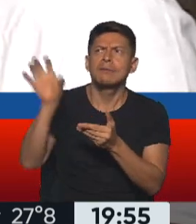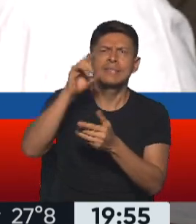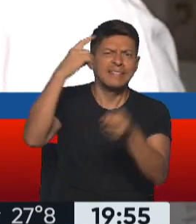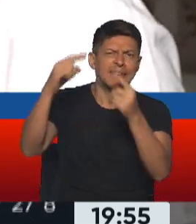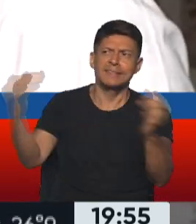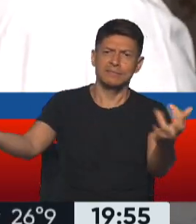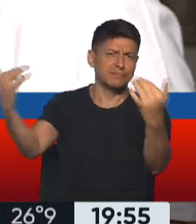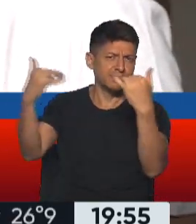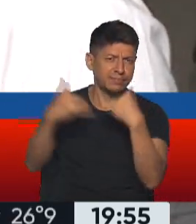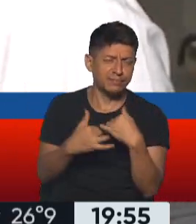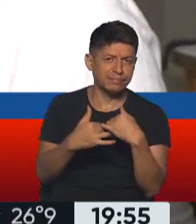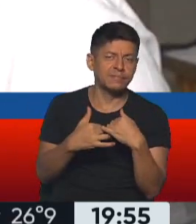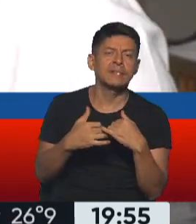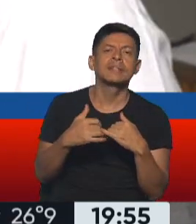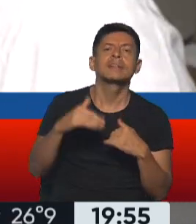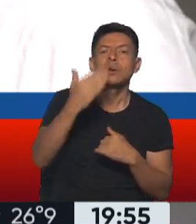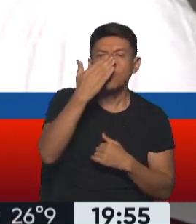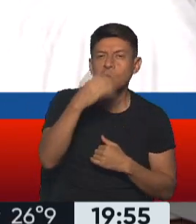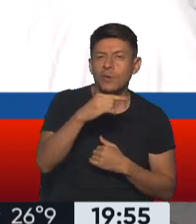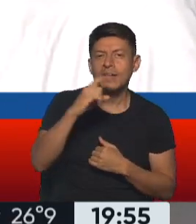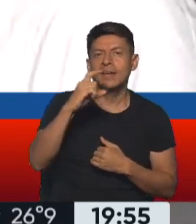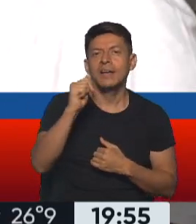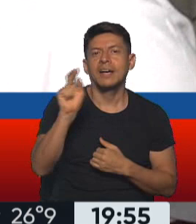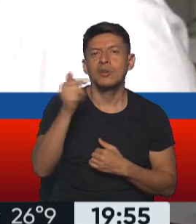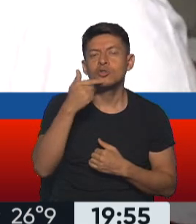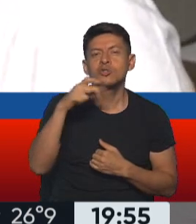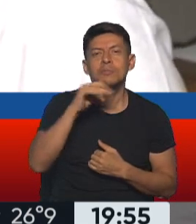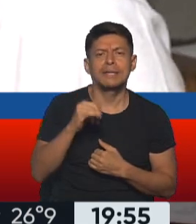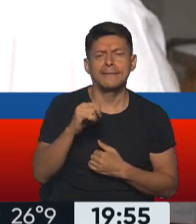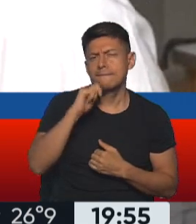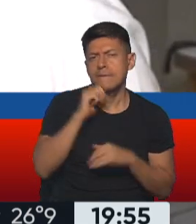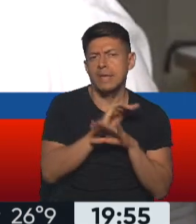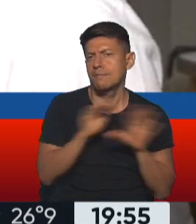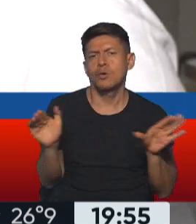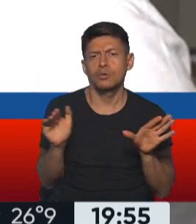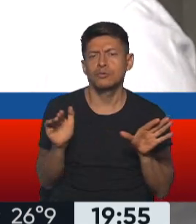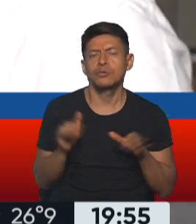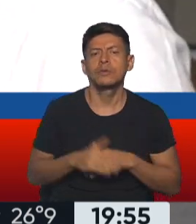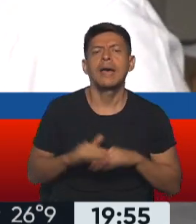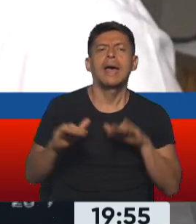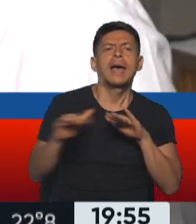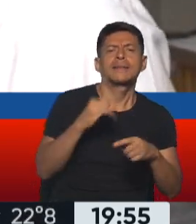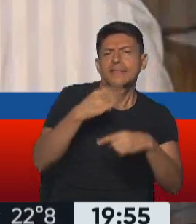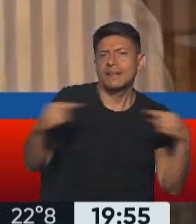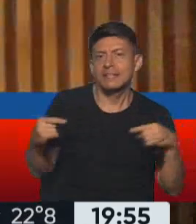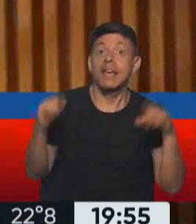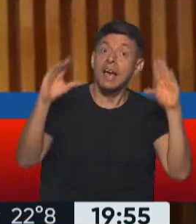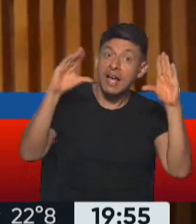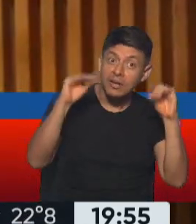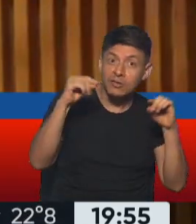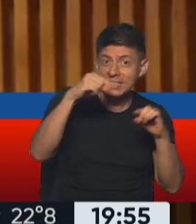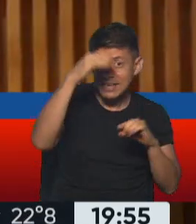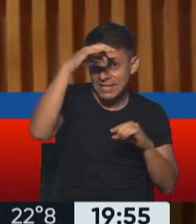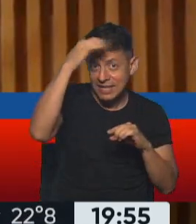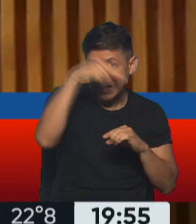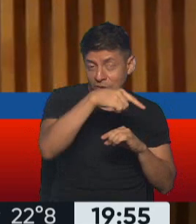país, así que Carlos Paz está hermosa para con mil posibilidades para hacer durante el día. Y a la noche, bueno, estamos acá en el Teatro